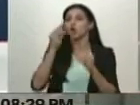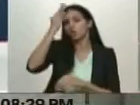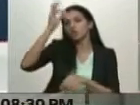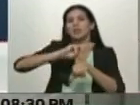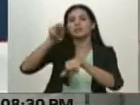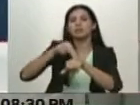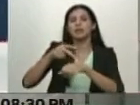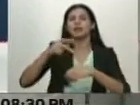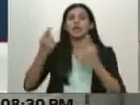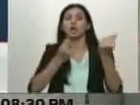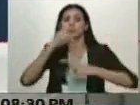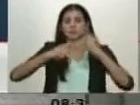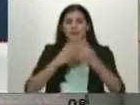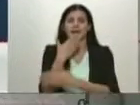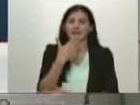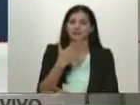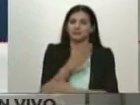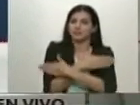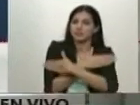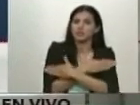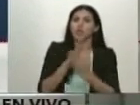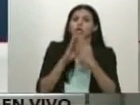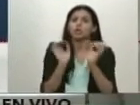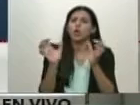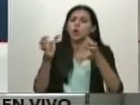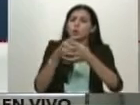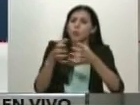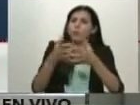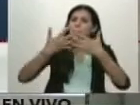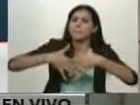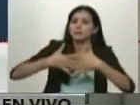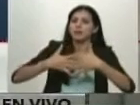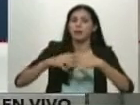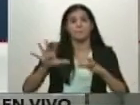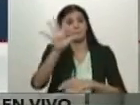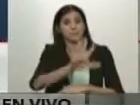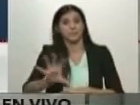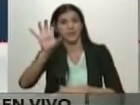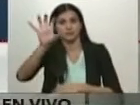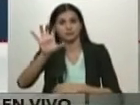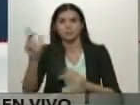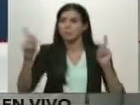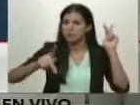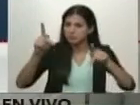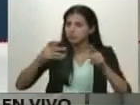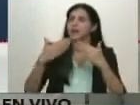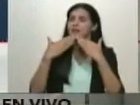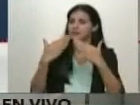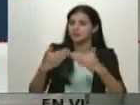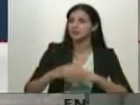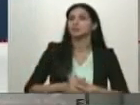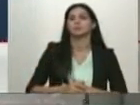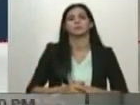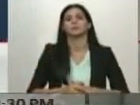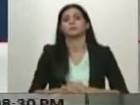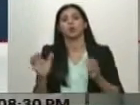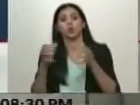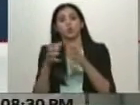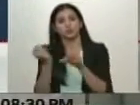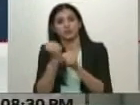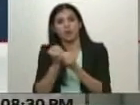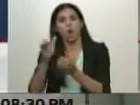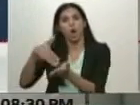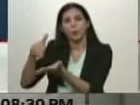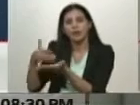Productiva y agradecer a todos los sectores del país, de la comunidad empresarial de Venezuela, de la clase obrera